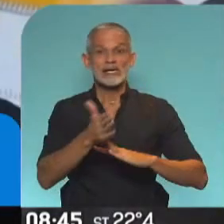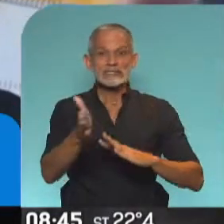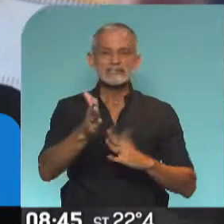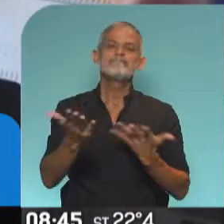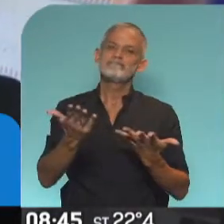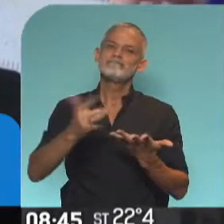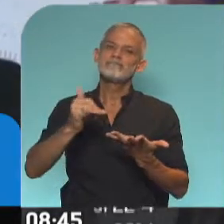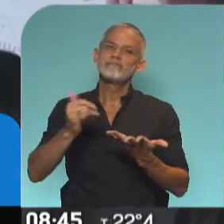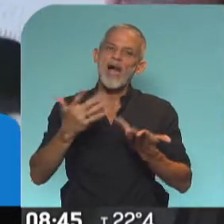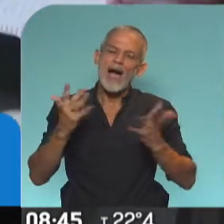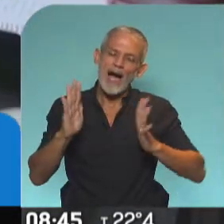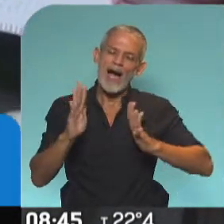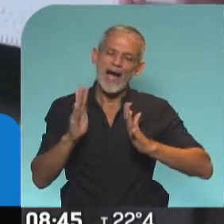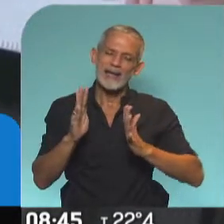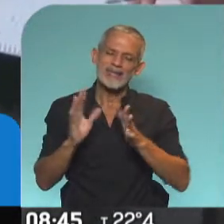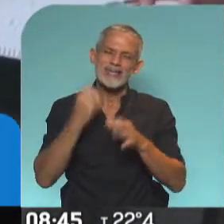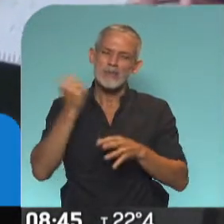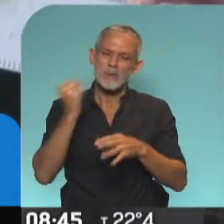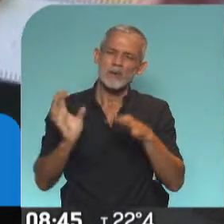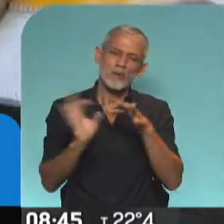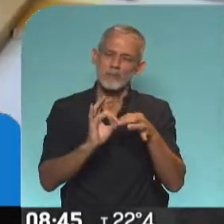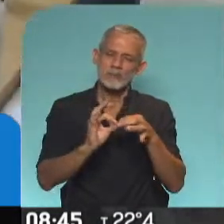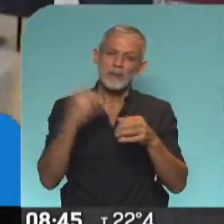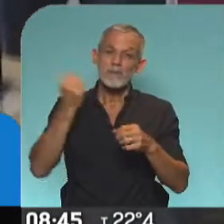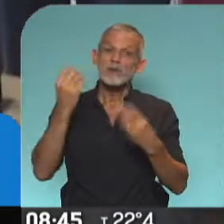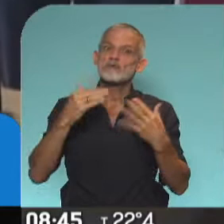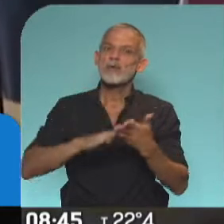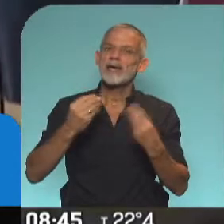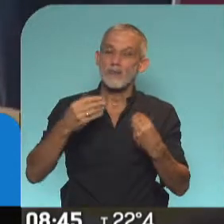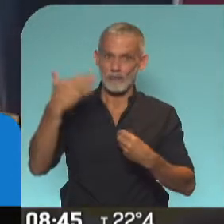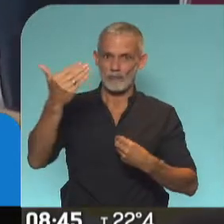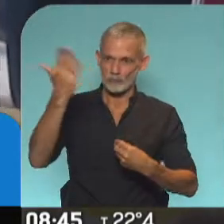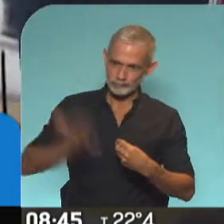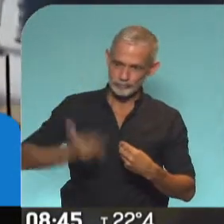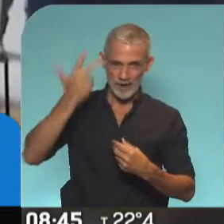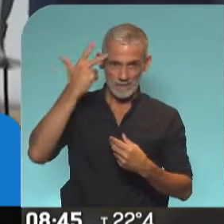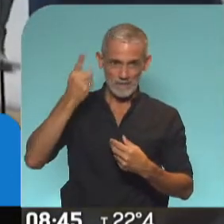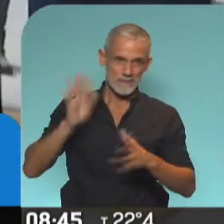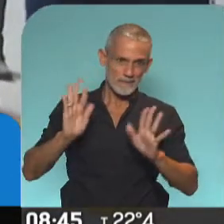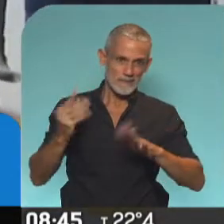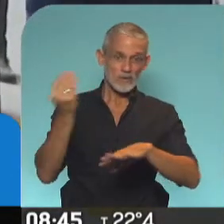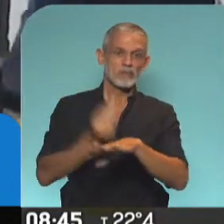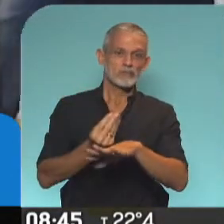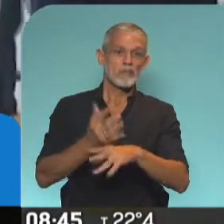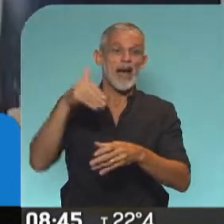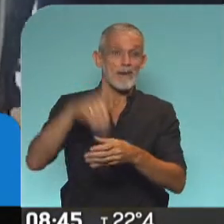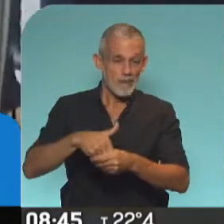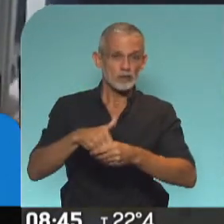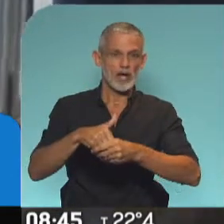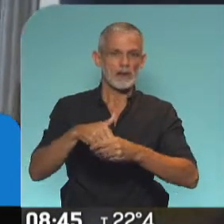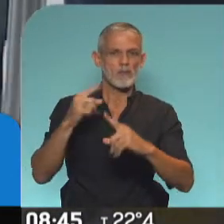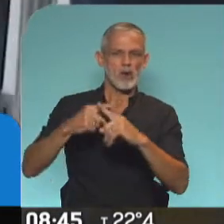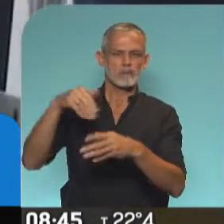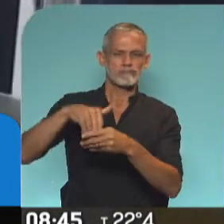tener una incidencia clave en lo que sea el futuro inmediato de este hombre que dijo presente para votar por Joan Laporta. Uno